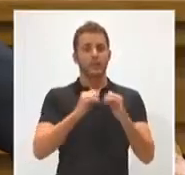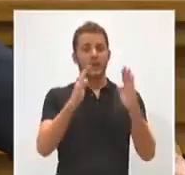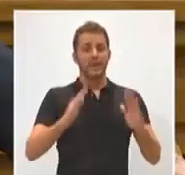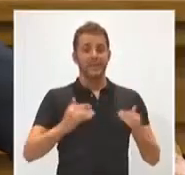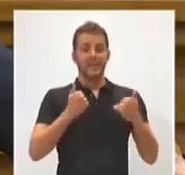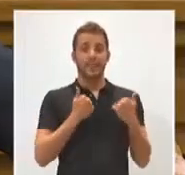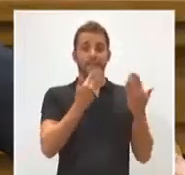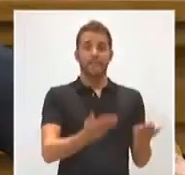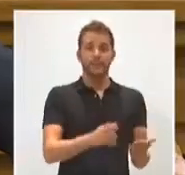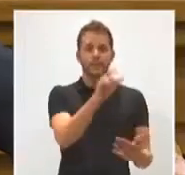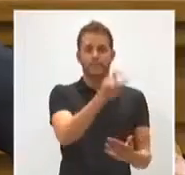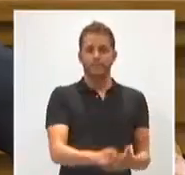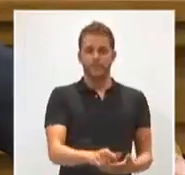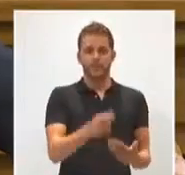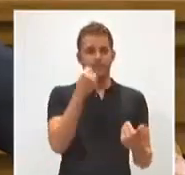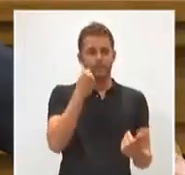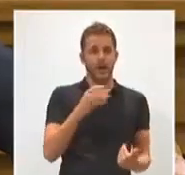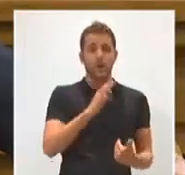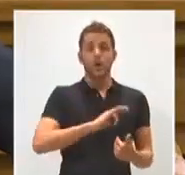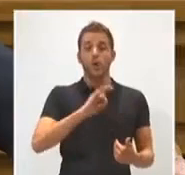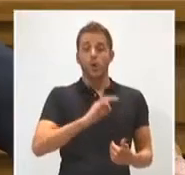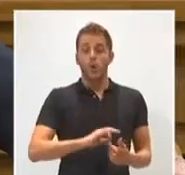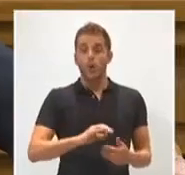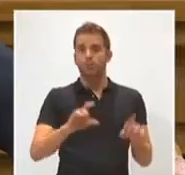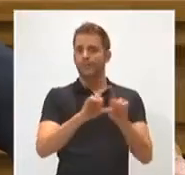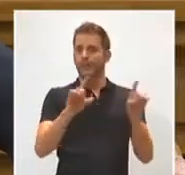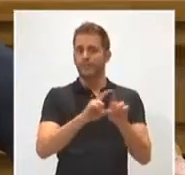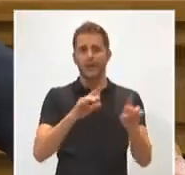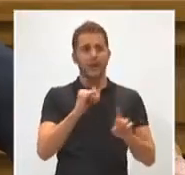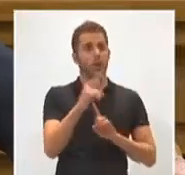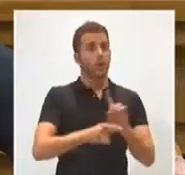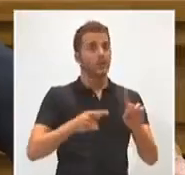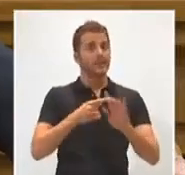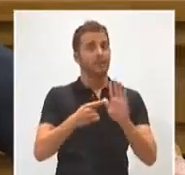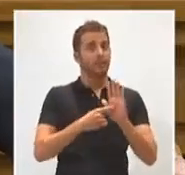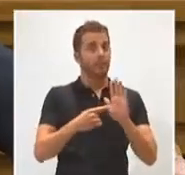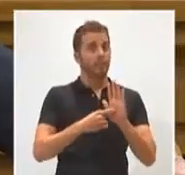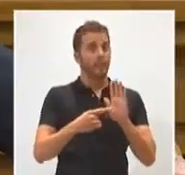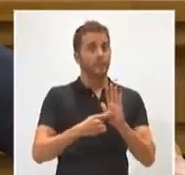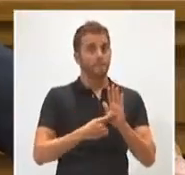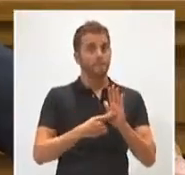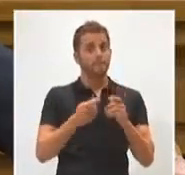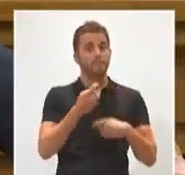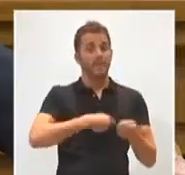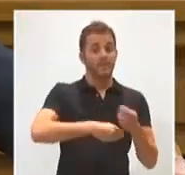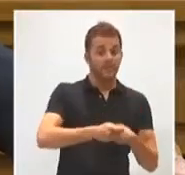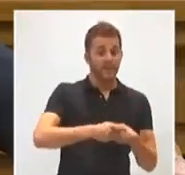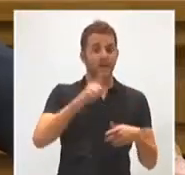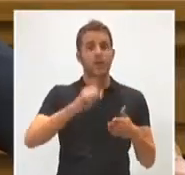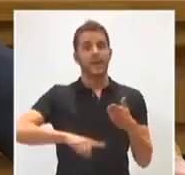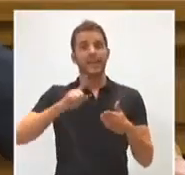una persona física o jurídica que ejerza una actividad empresarial con el requisito de que la venda o arriende en un plazo máximo de tres años